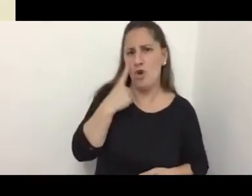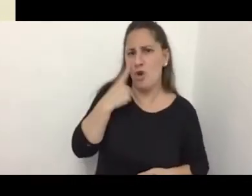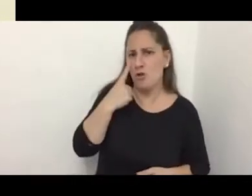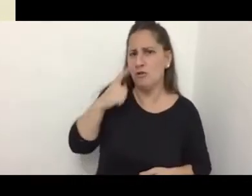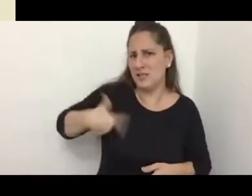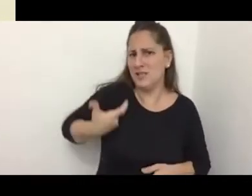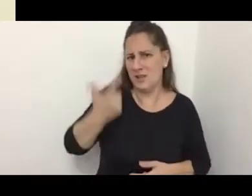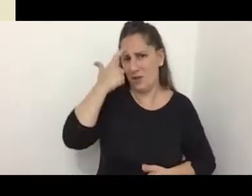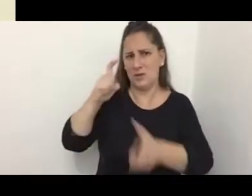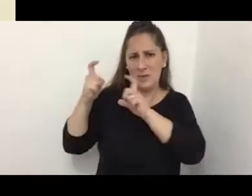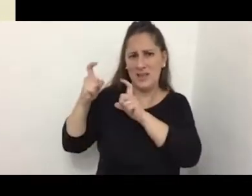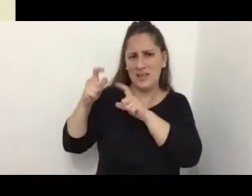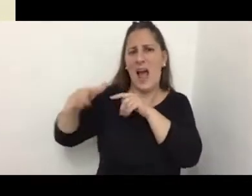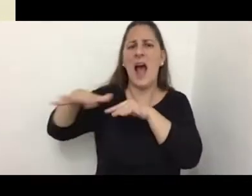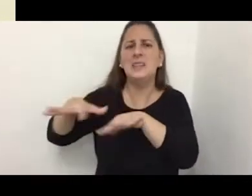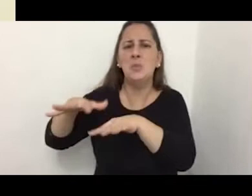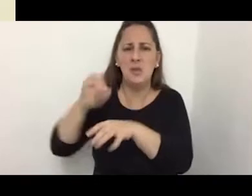esa actividad laboral, ¿no?